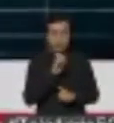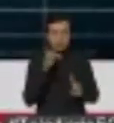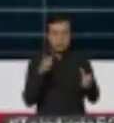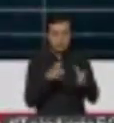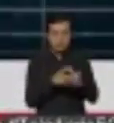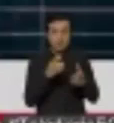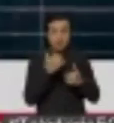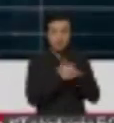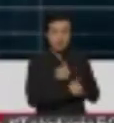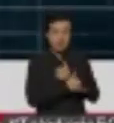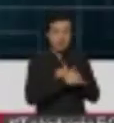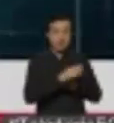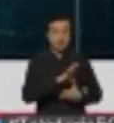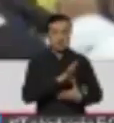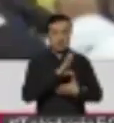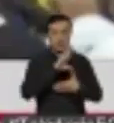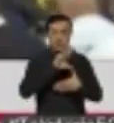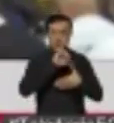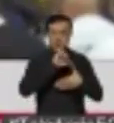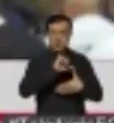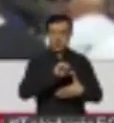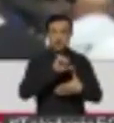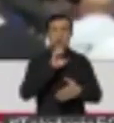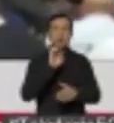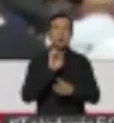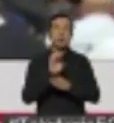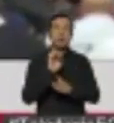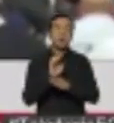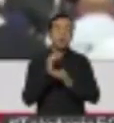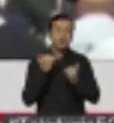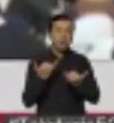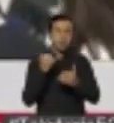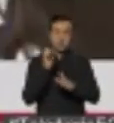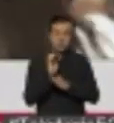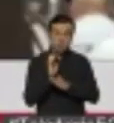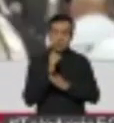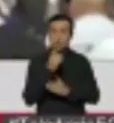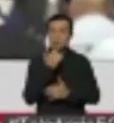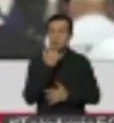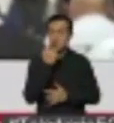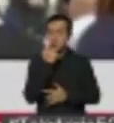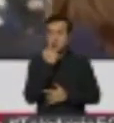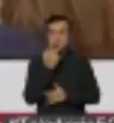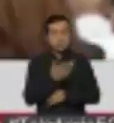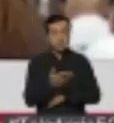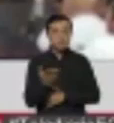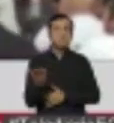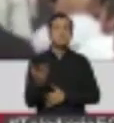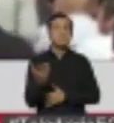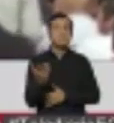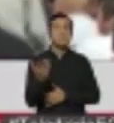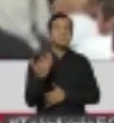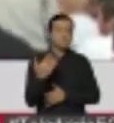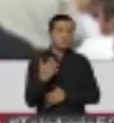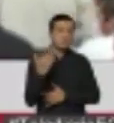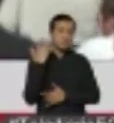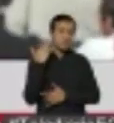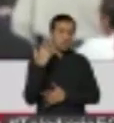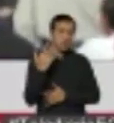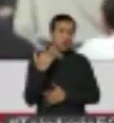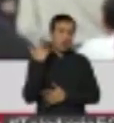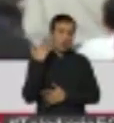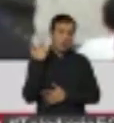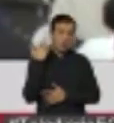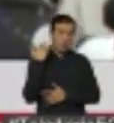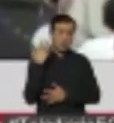los países de América y el Caribe. Ecuador está en un punto muy interesante porque hace unos años no